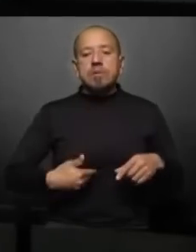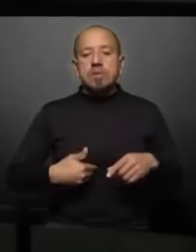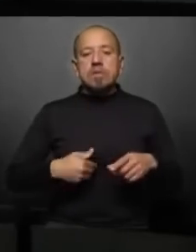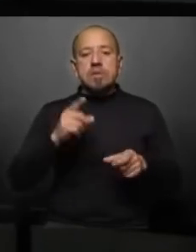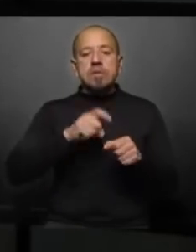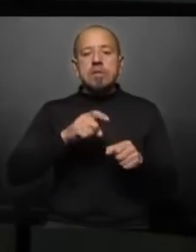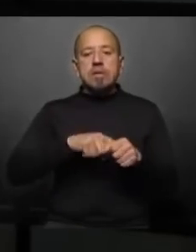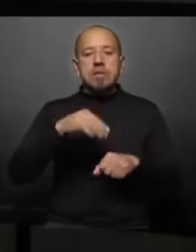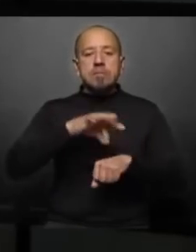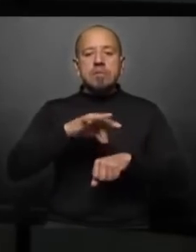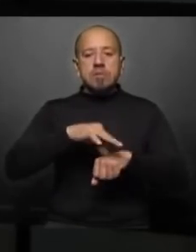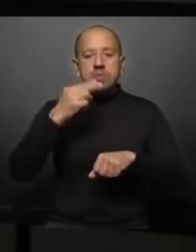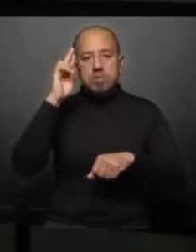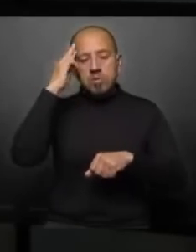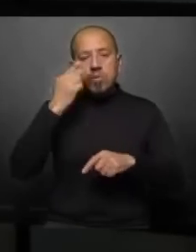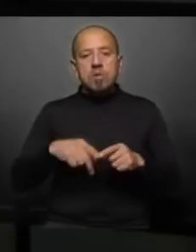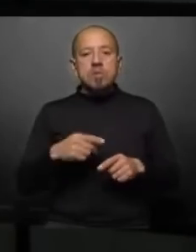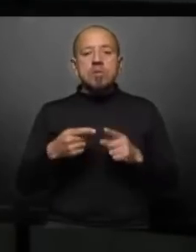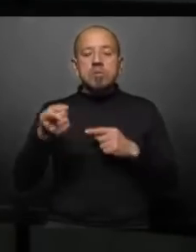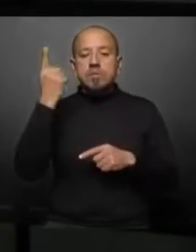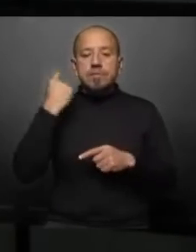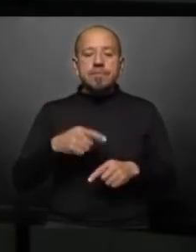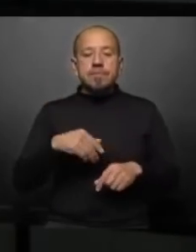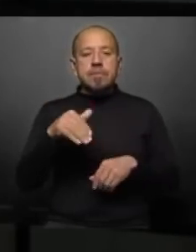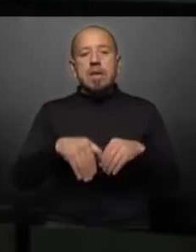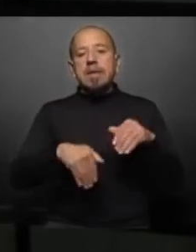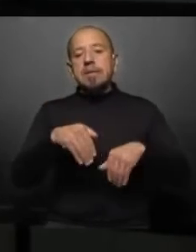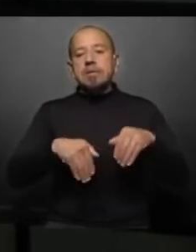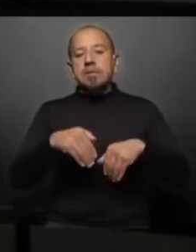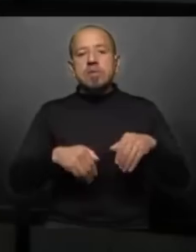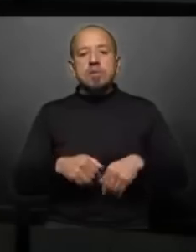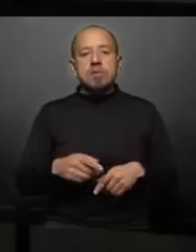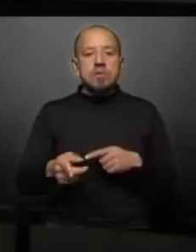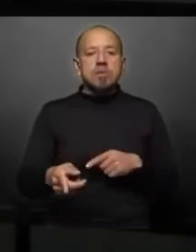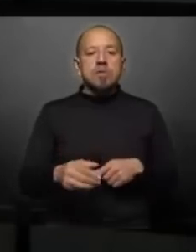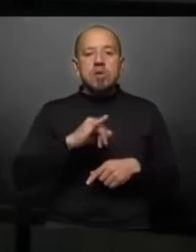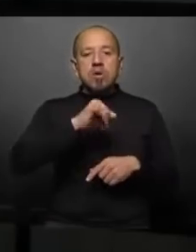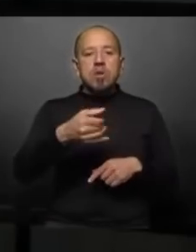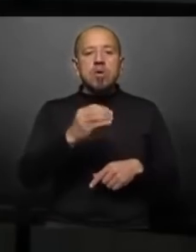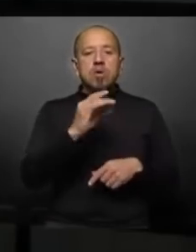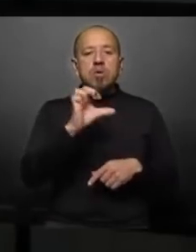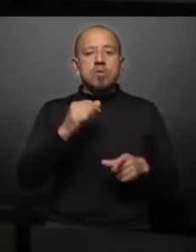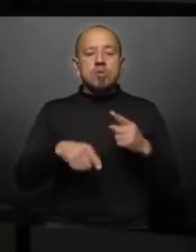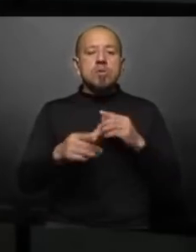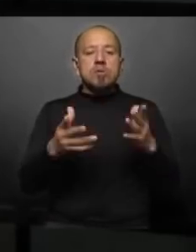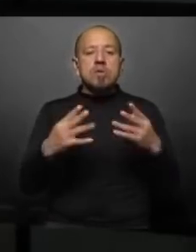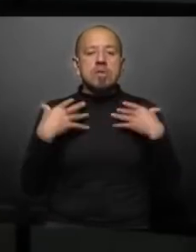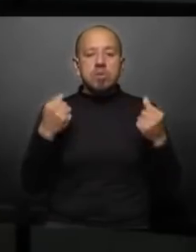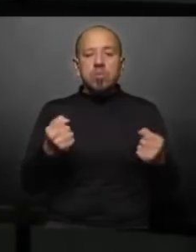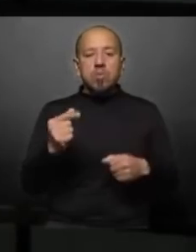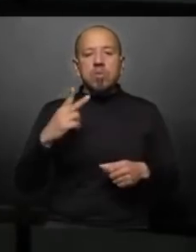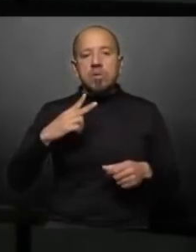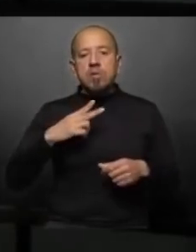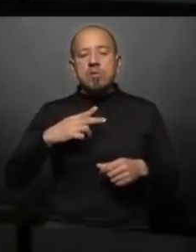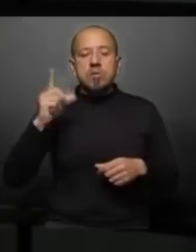sindicato médico del Uruguay porque hubo elecciones la semana pasada José mina reta estará Charlando con nosotros sobre la salud privada la salud